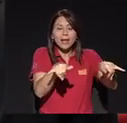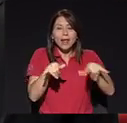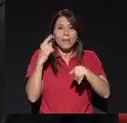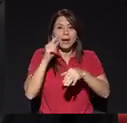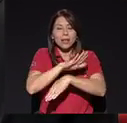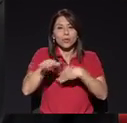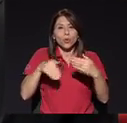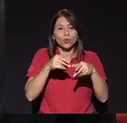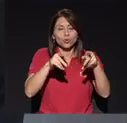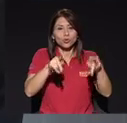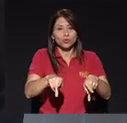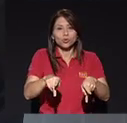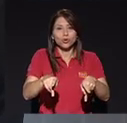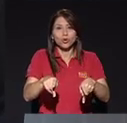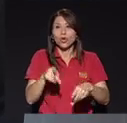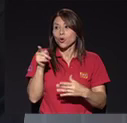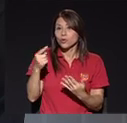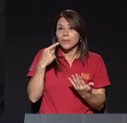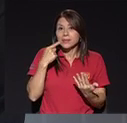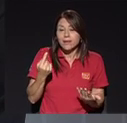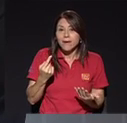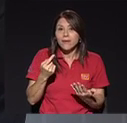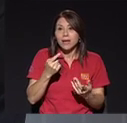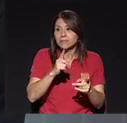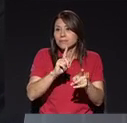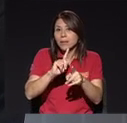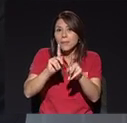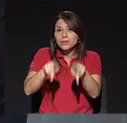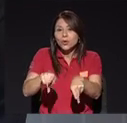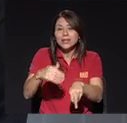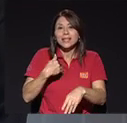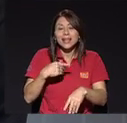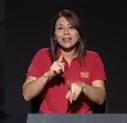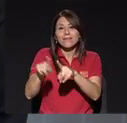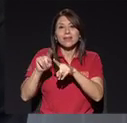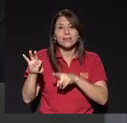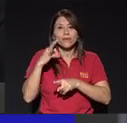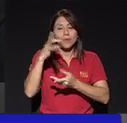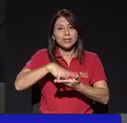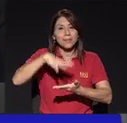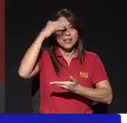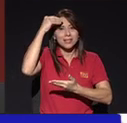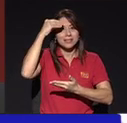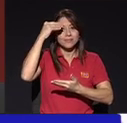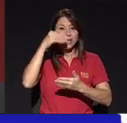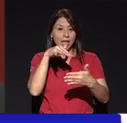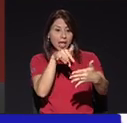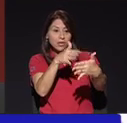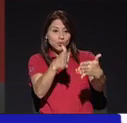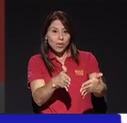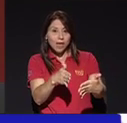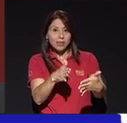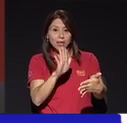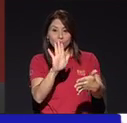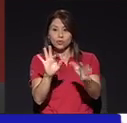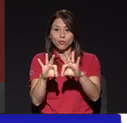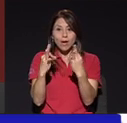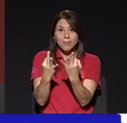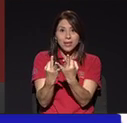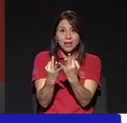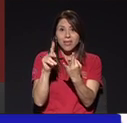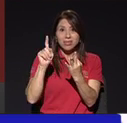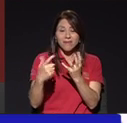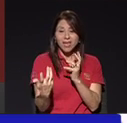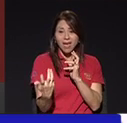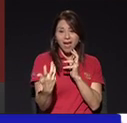usted planteaba de las formas distintas de aprender. Entonces, no debería ser el estudiante ni la familia los que se tengan que